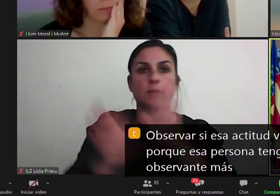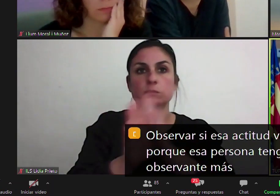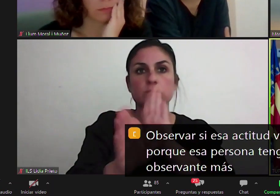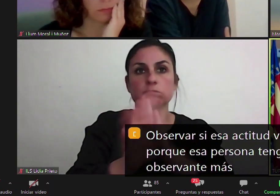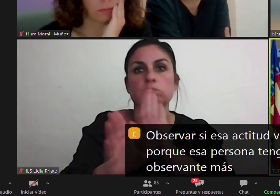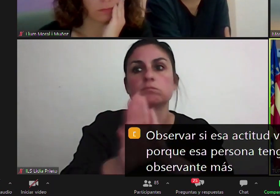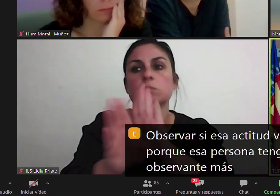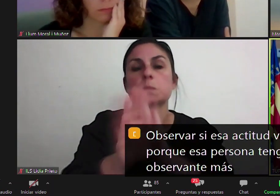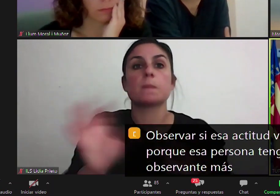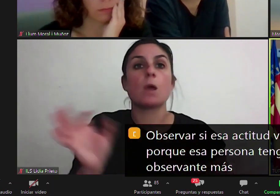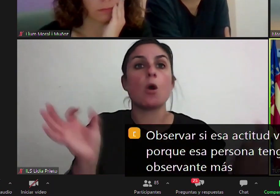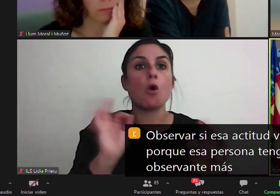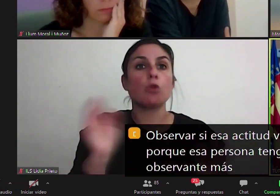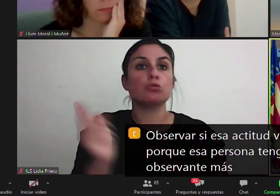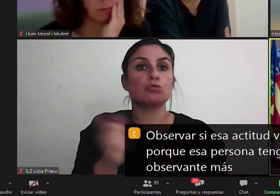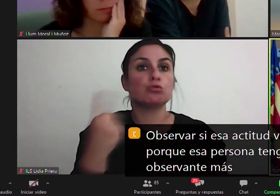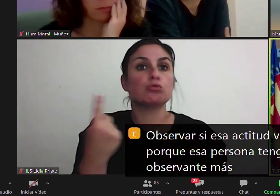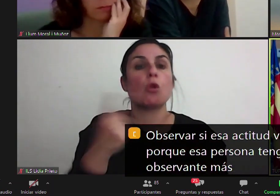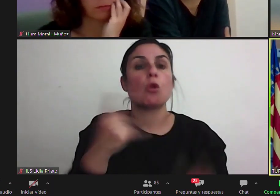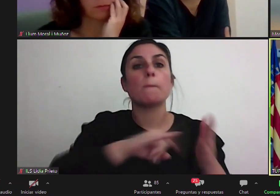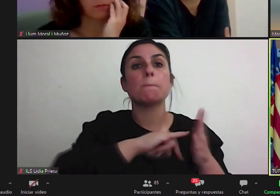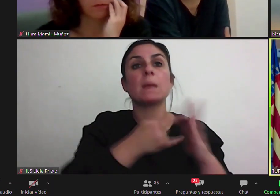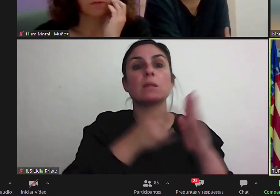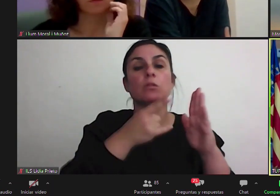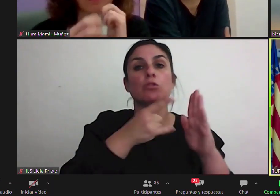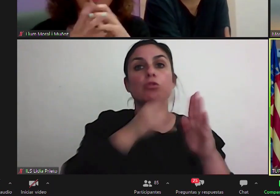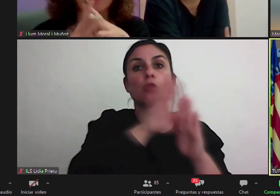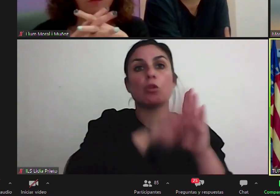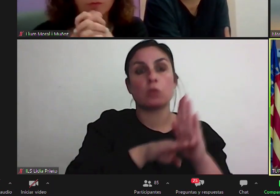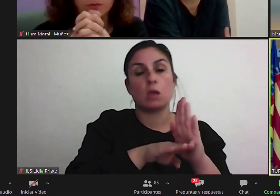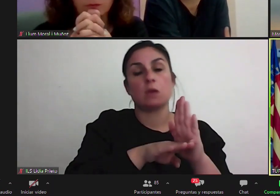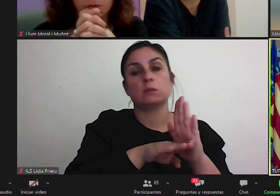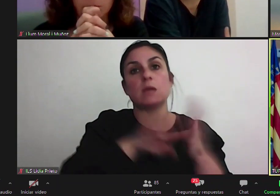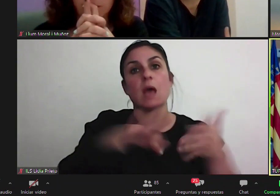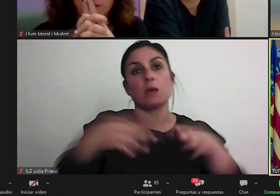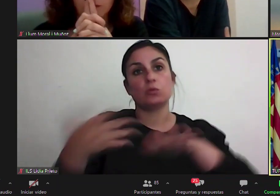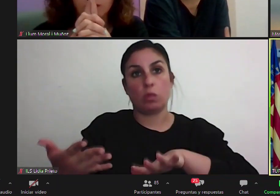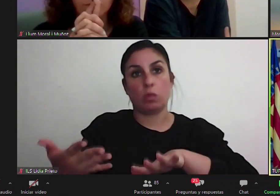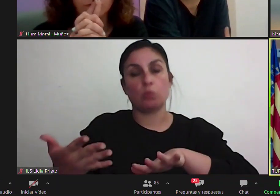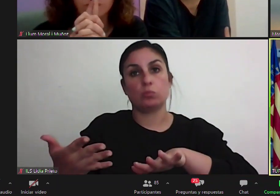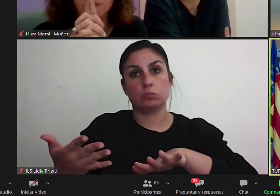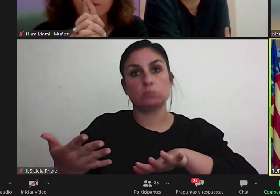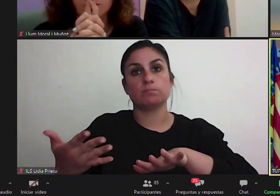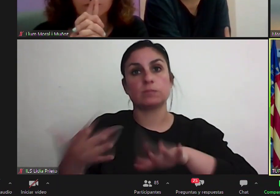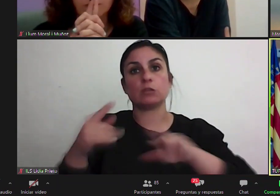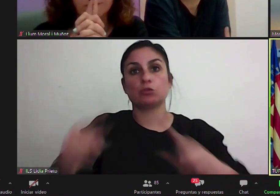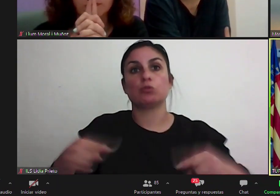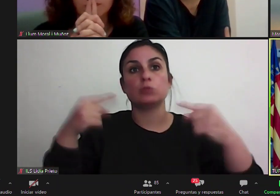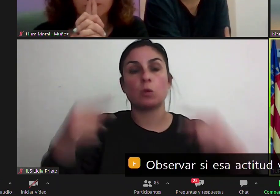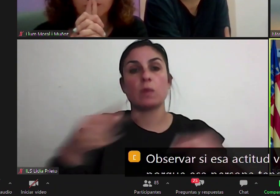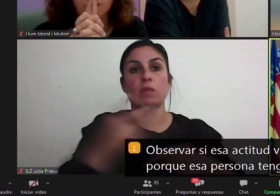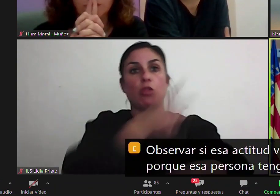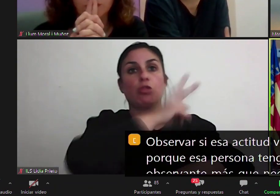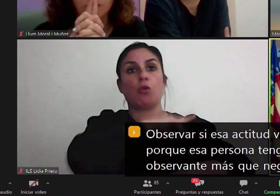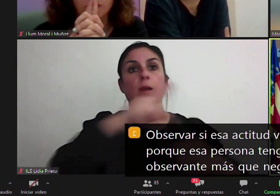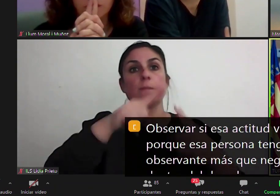introduciendo metodologías de actuación que sin duda tienen un doble efecto. El doble efecto es la sensibilización